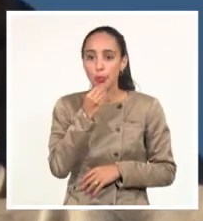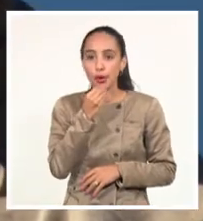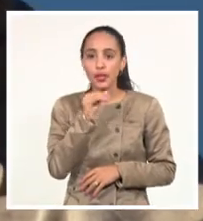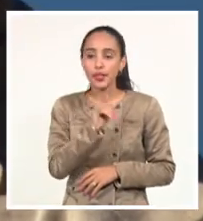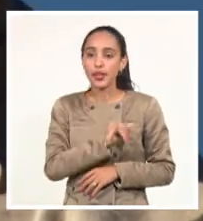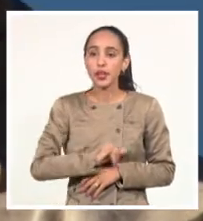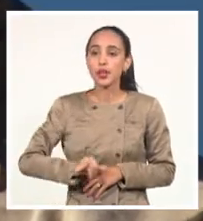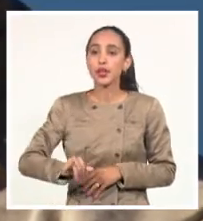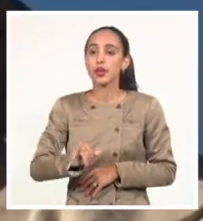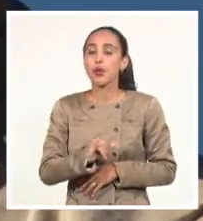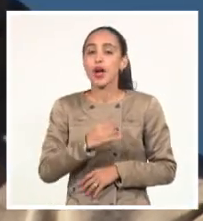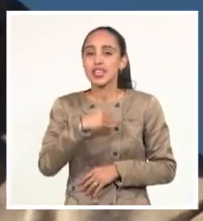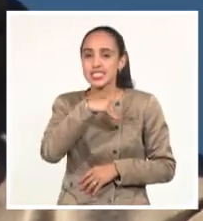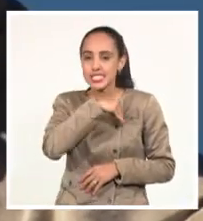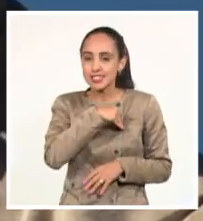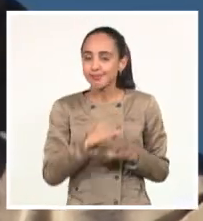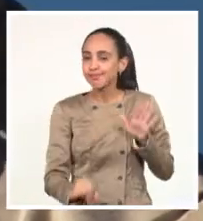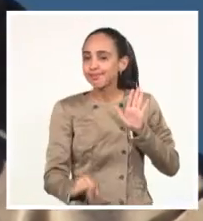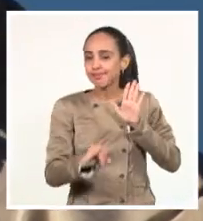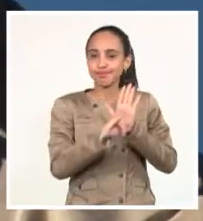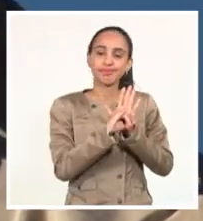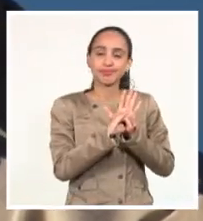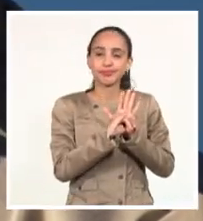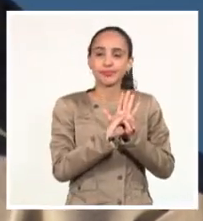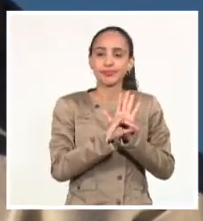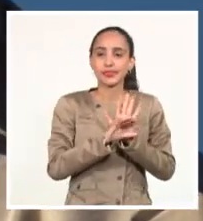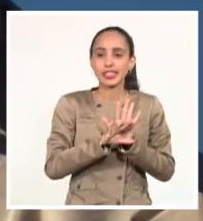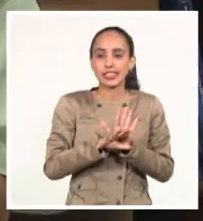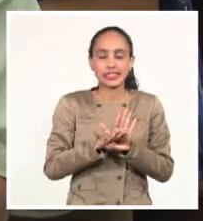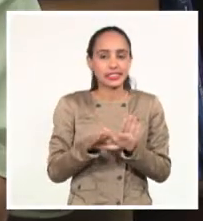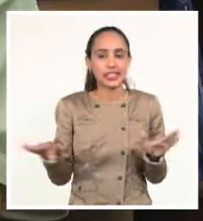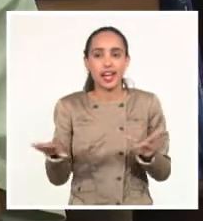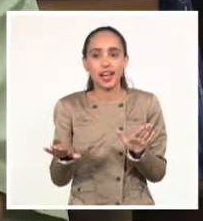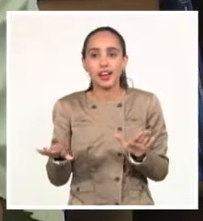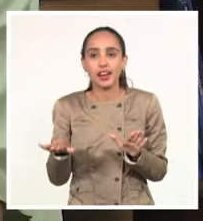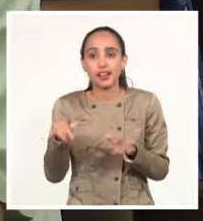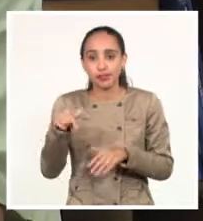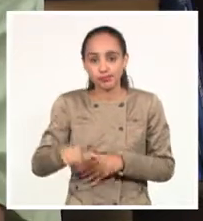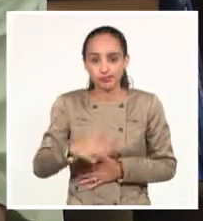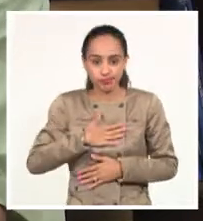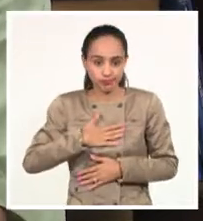una identidad ya de lo que es